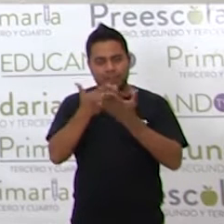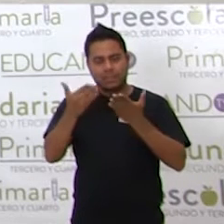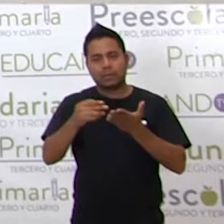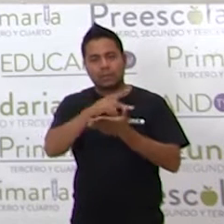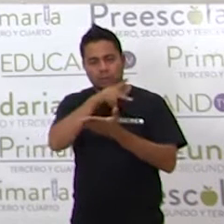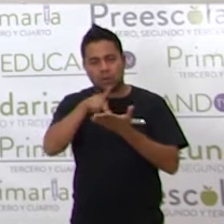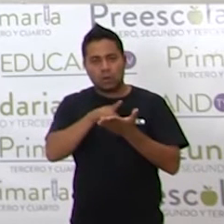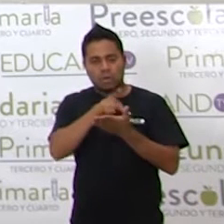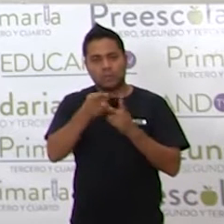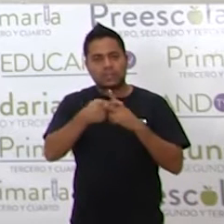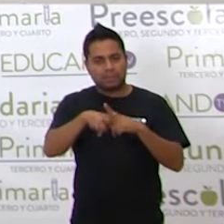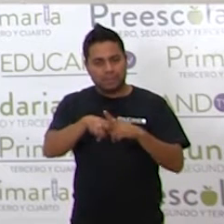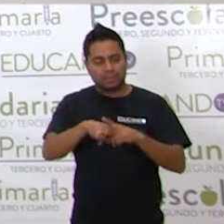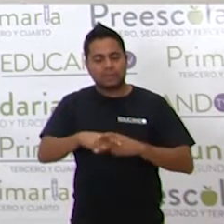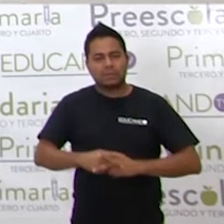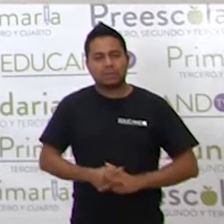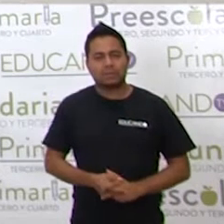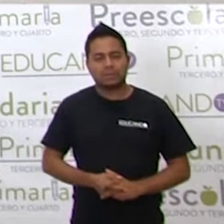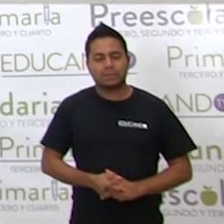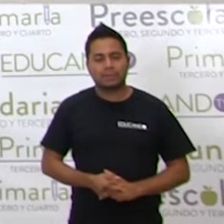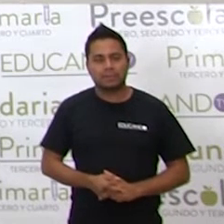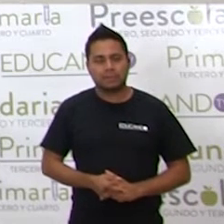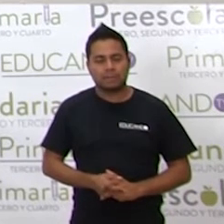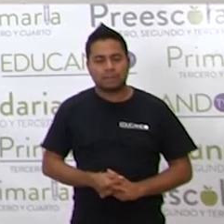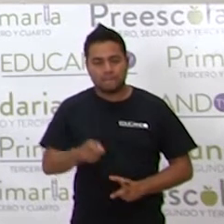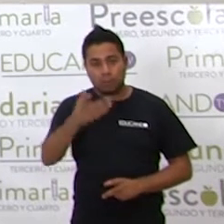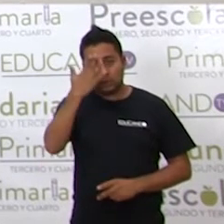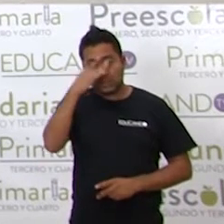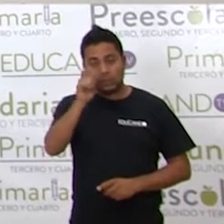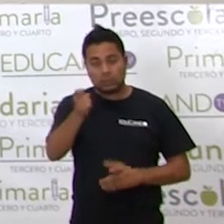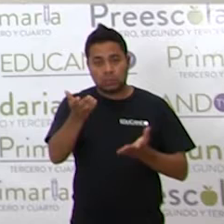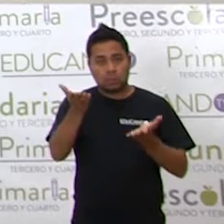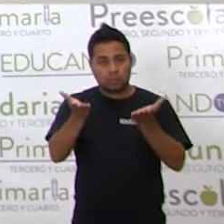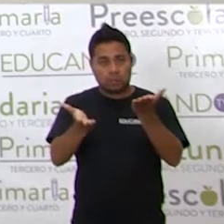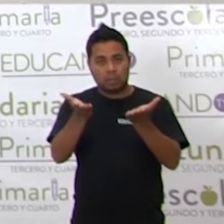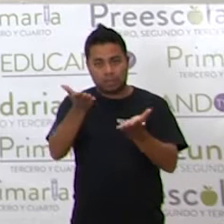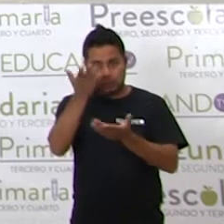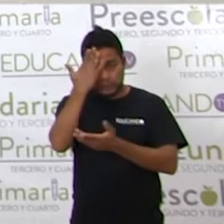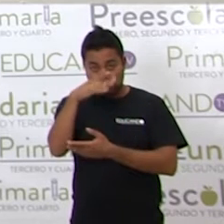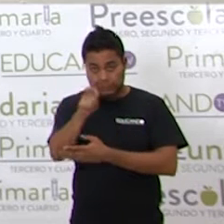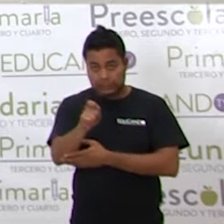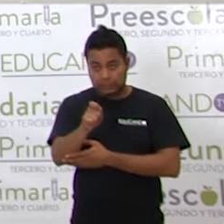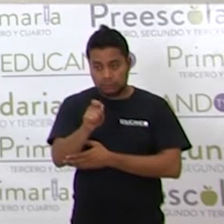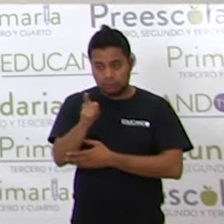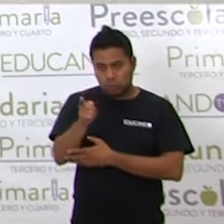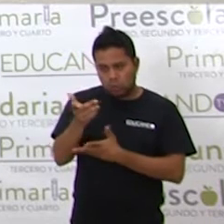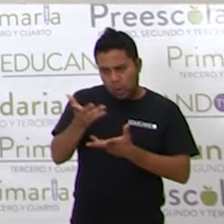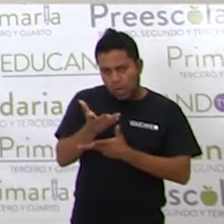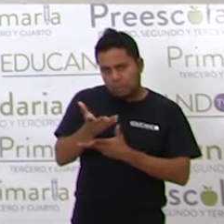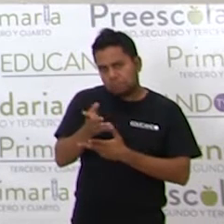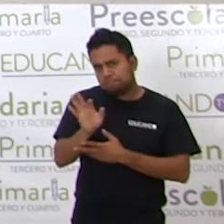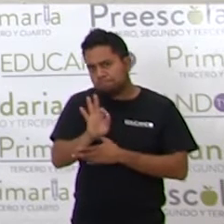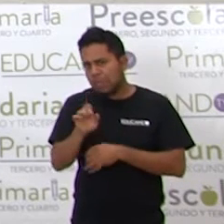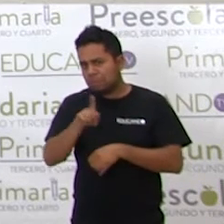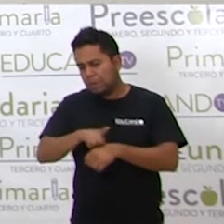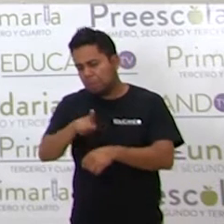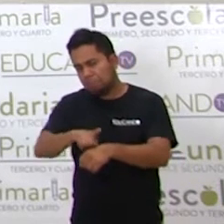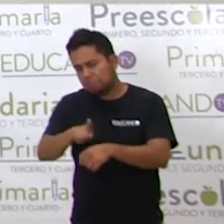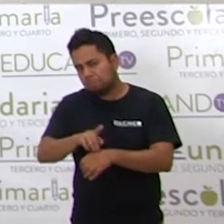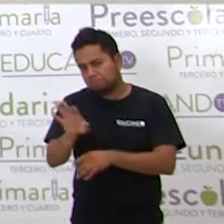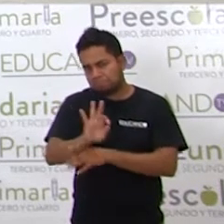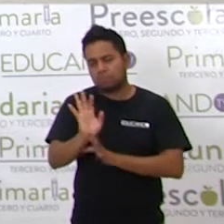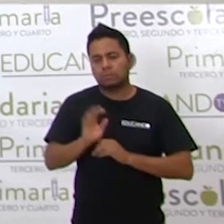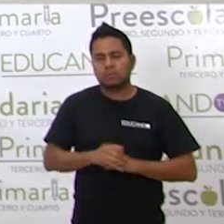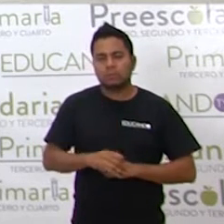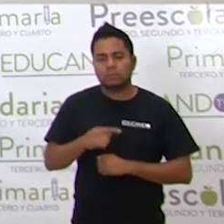nuevamente, comencemos. ¿Sabes qué es comparar? Tú lo realizas todos los días.